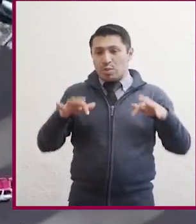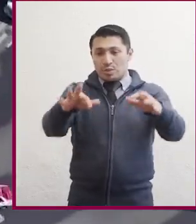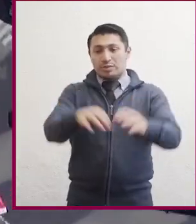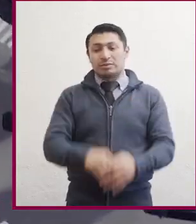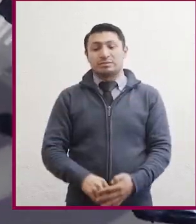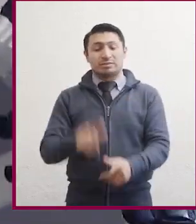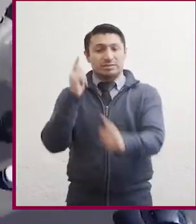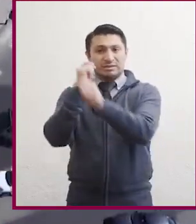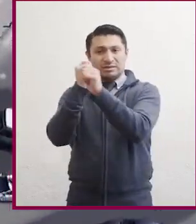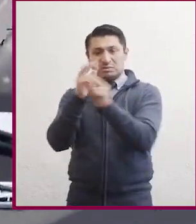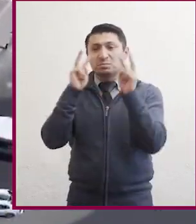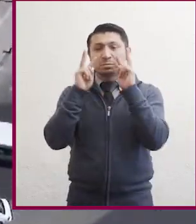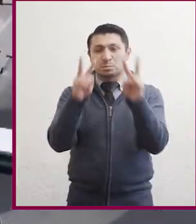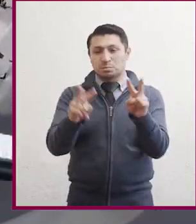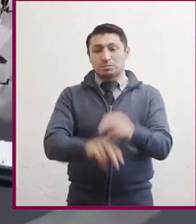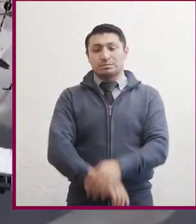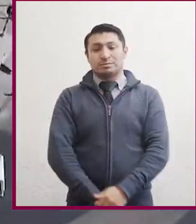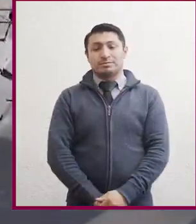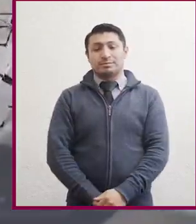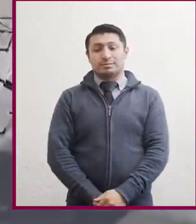público.